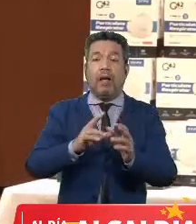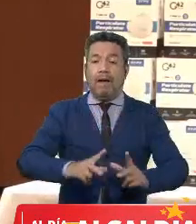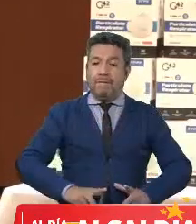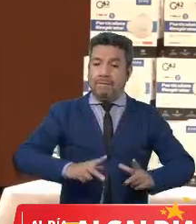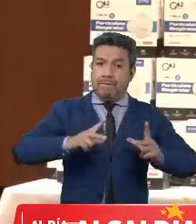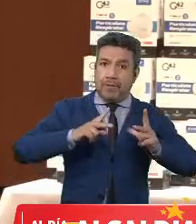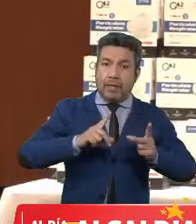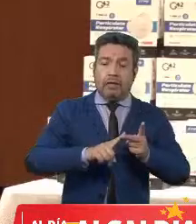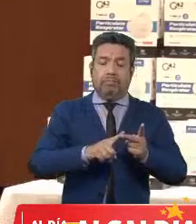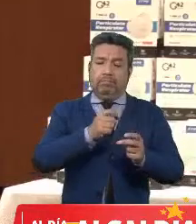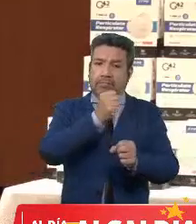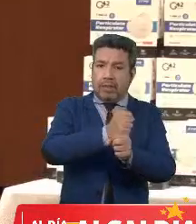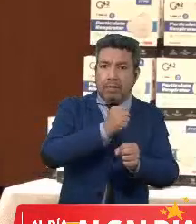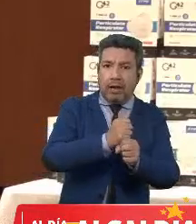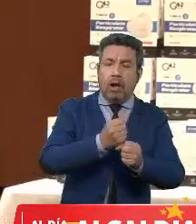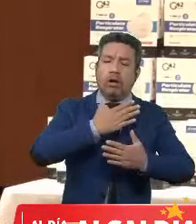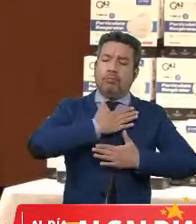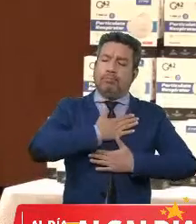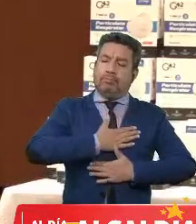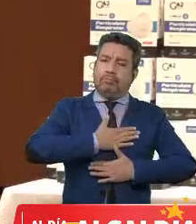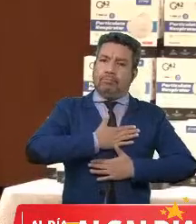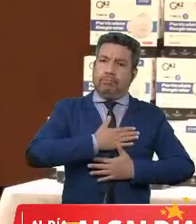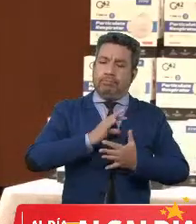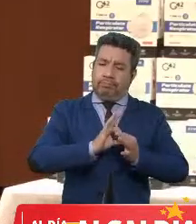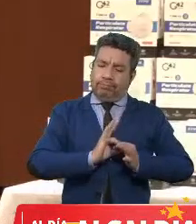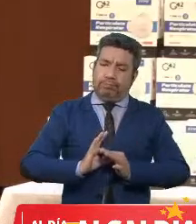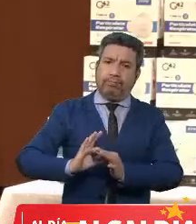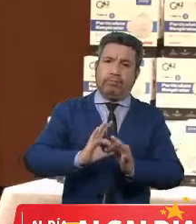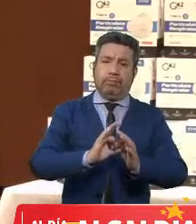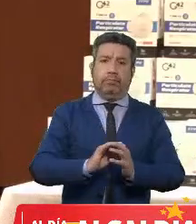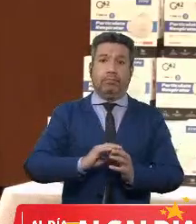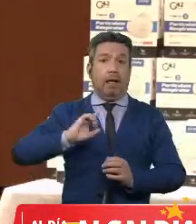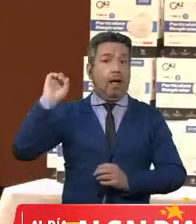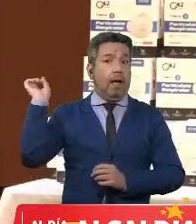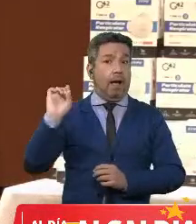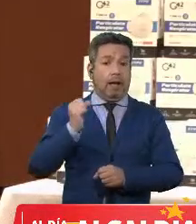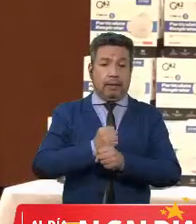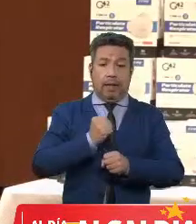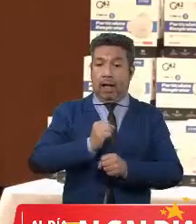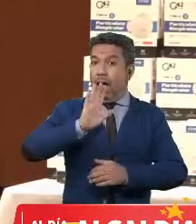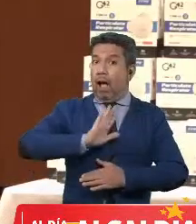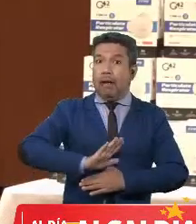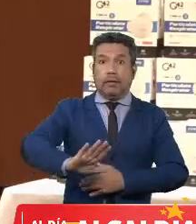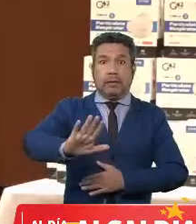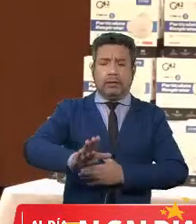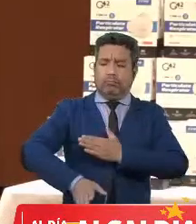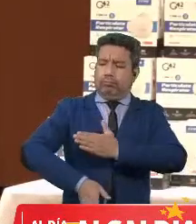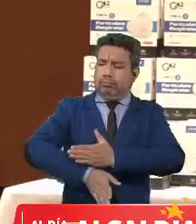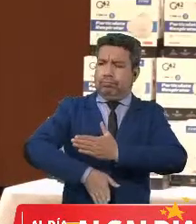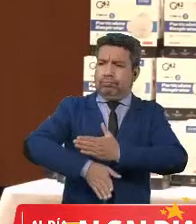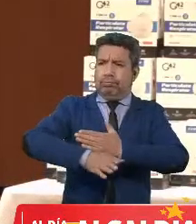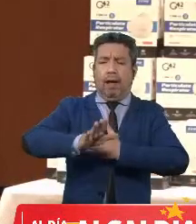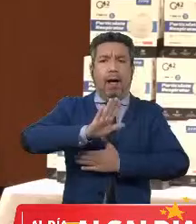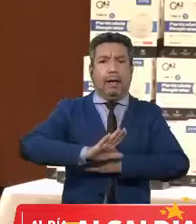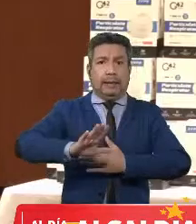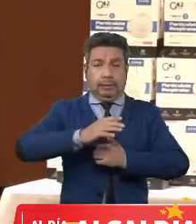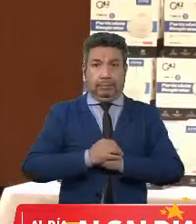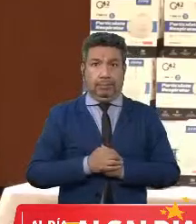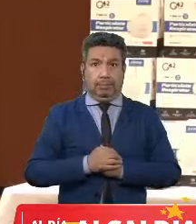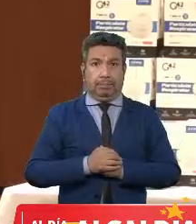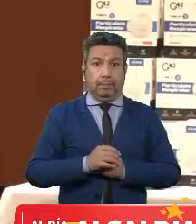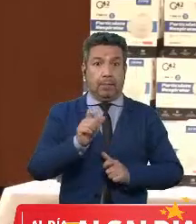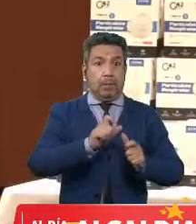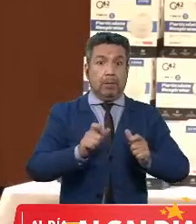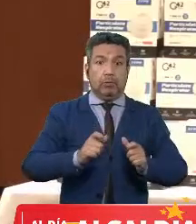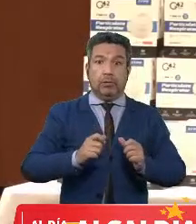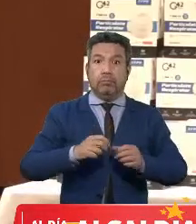sola alianza por la tranquilidad. Así hemos venido trabajando y así lo vamos a seguir haciendo. De manera que a nuestros ciudadanos,